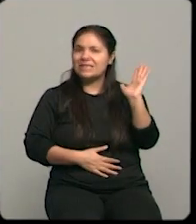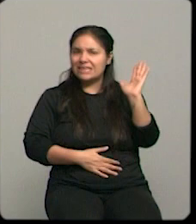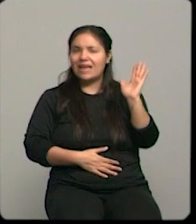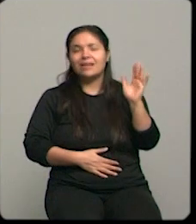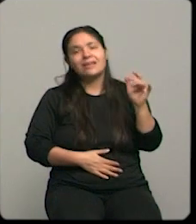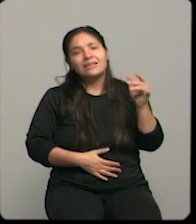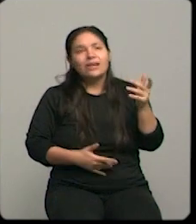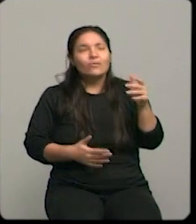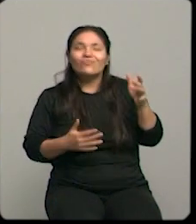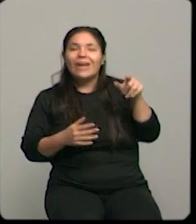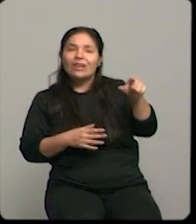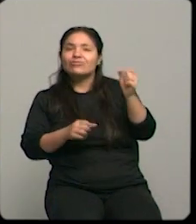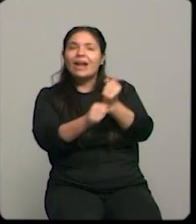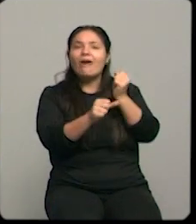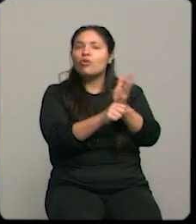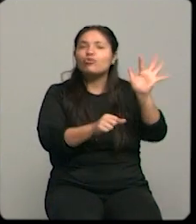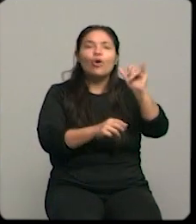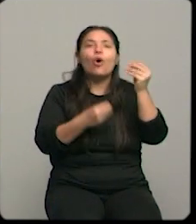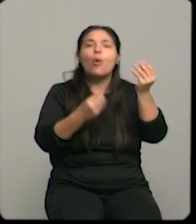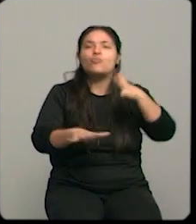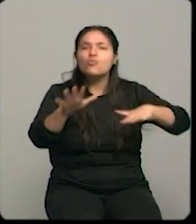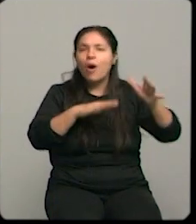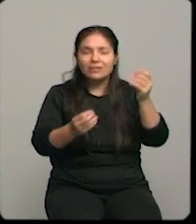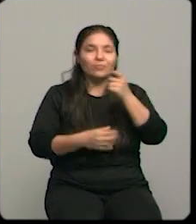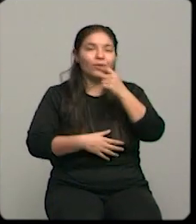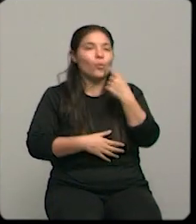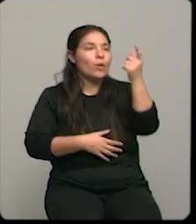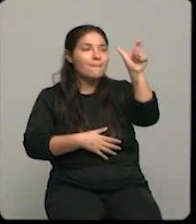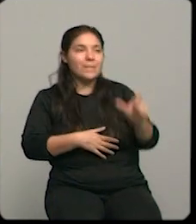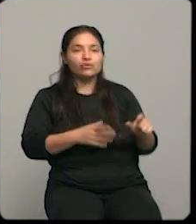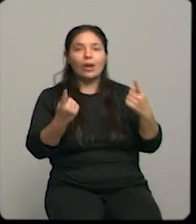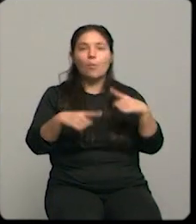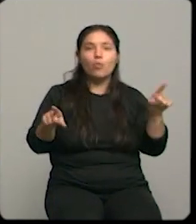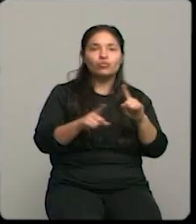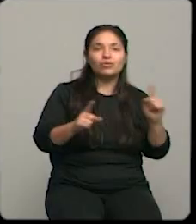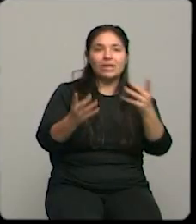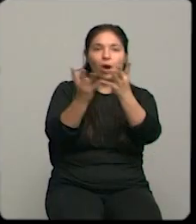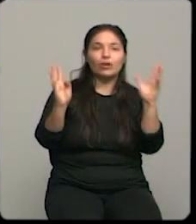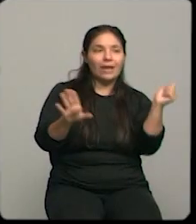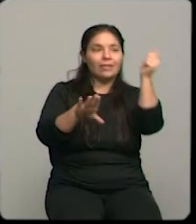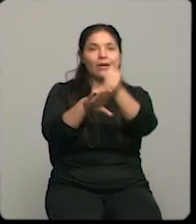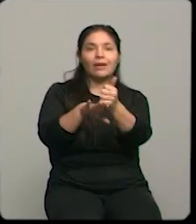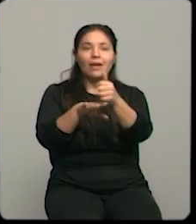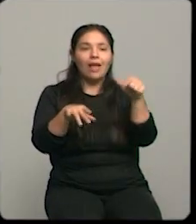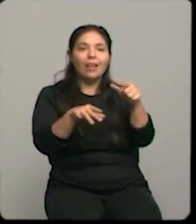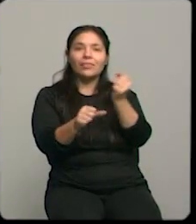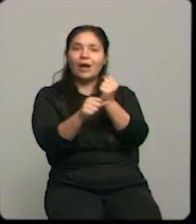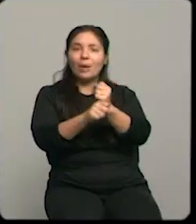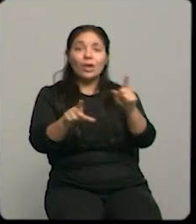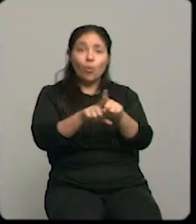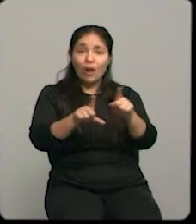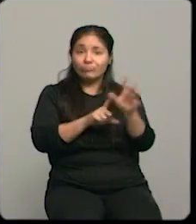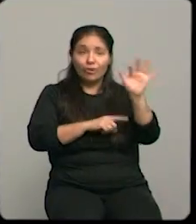eso, ¿no? ¿Cómo trabajan? ¿Cómo es el día a día de la orquesta? La vida de un músico que es parte de la orquesta, digo, es como el trabajo diario de cualquiera de nosotros,